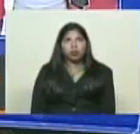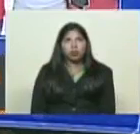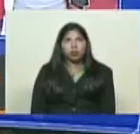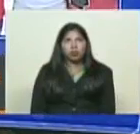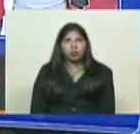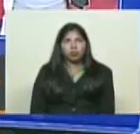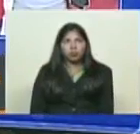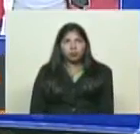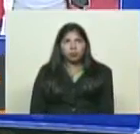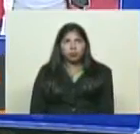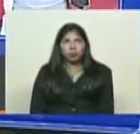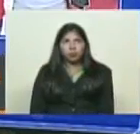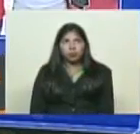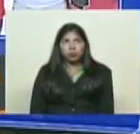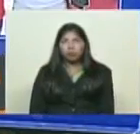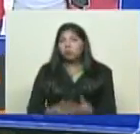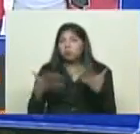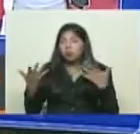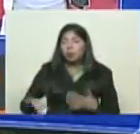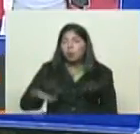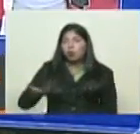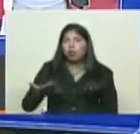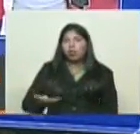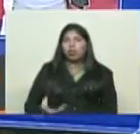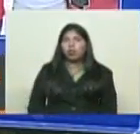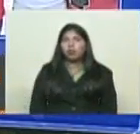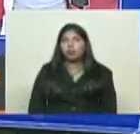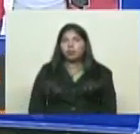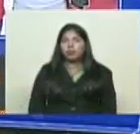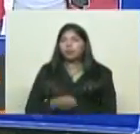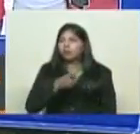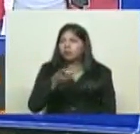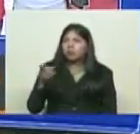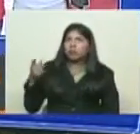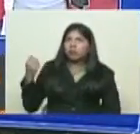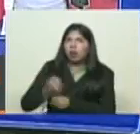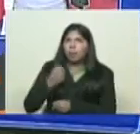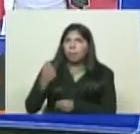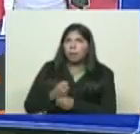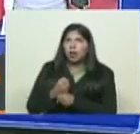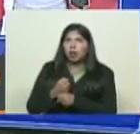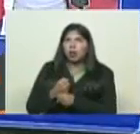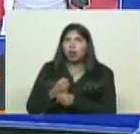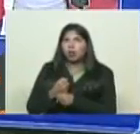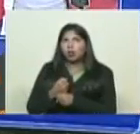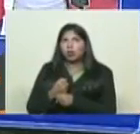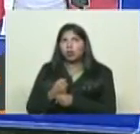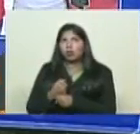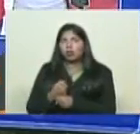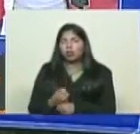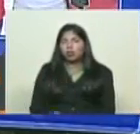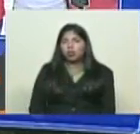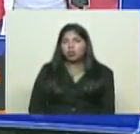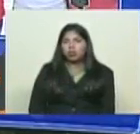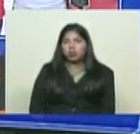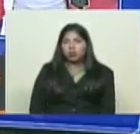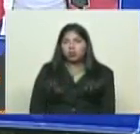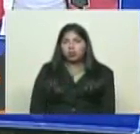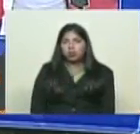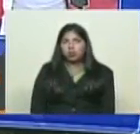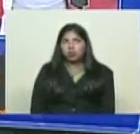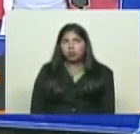toda esta muchachada patria. Y lo más importante, presidente, que el trabajo de ellos, cada puerta tocada, no se está